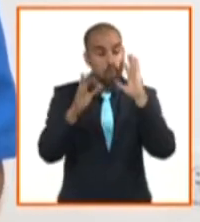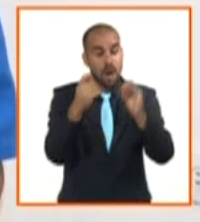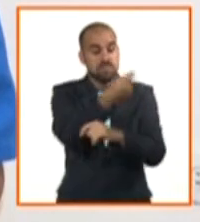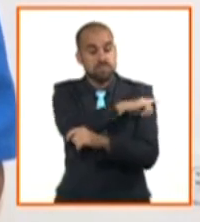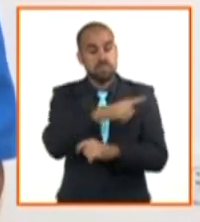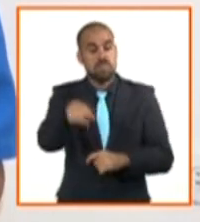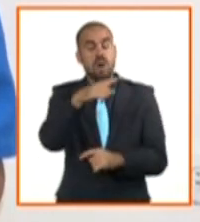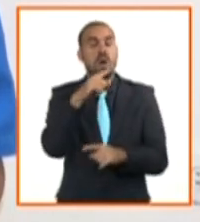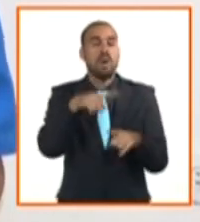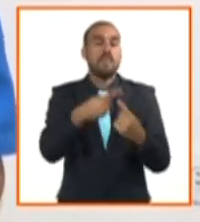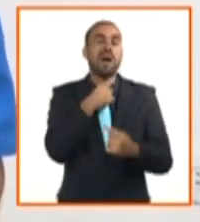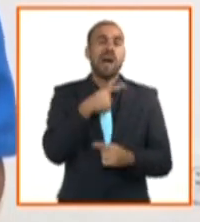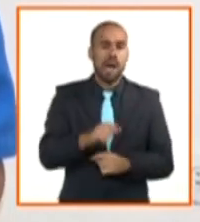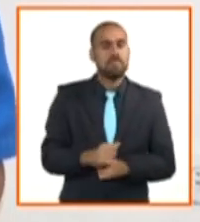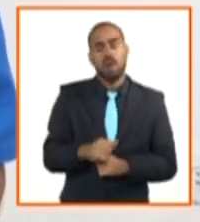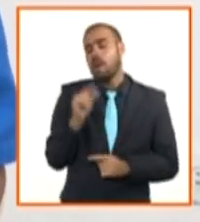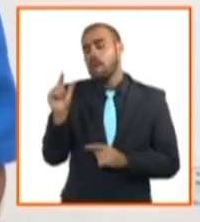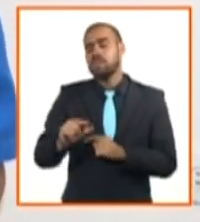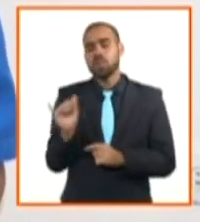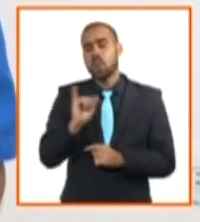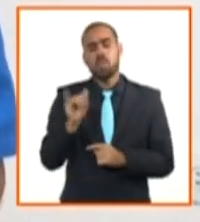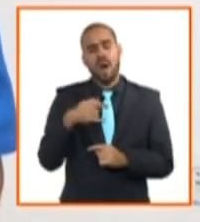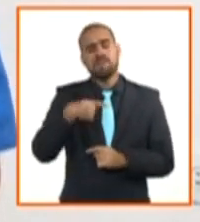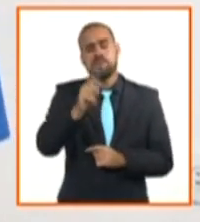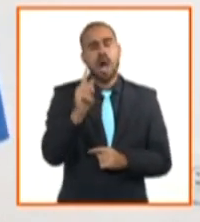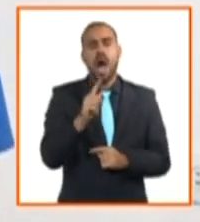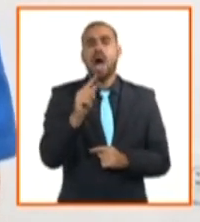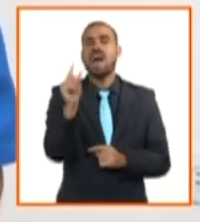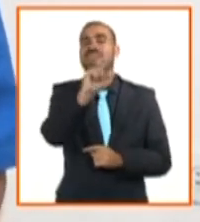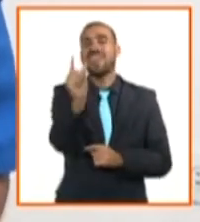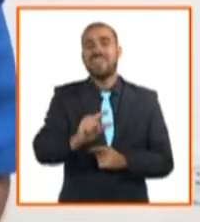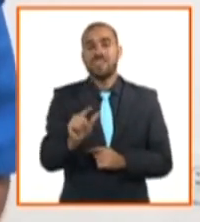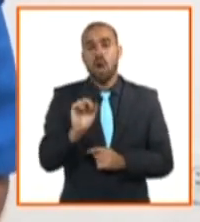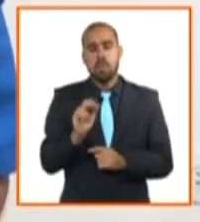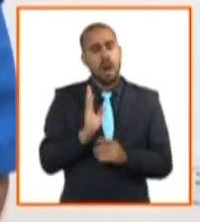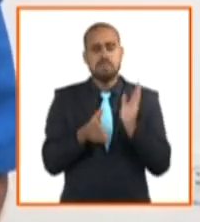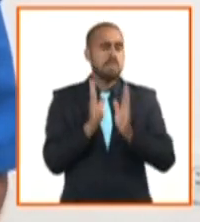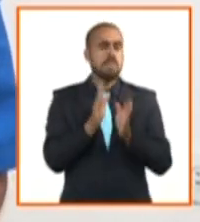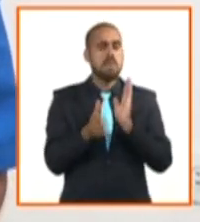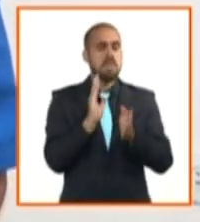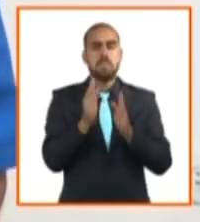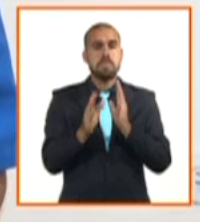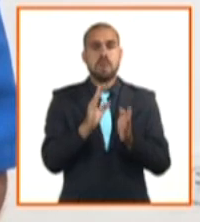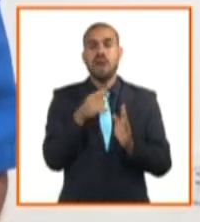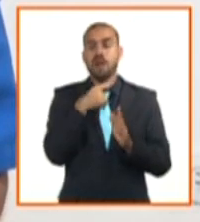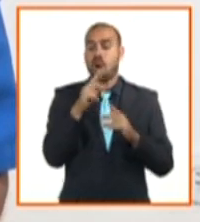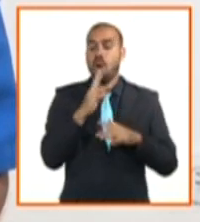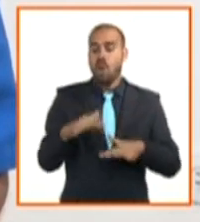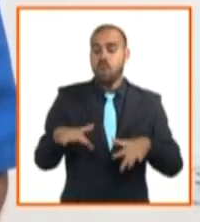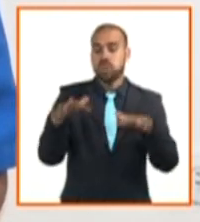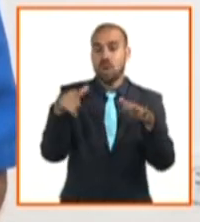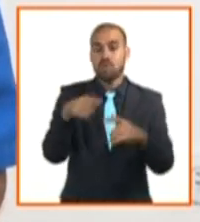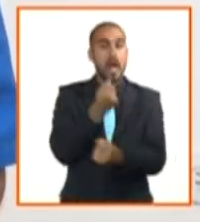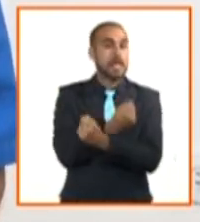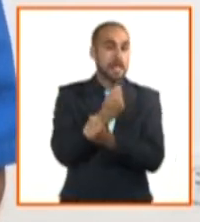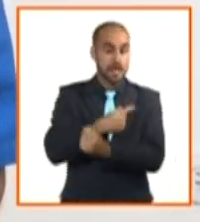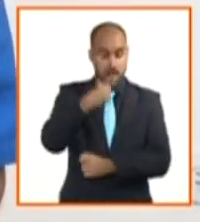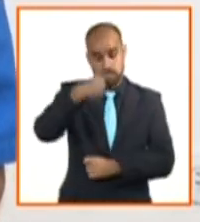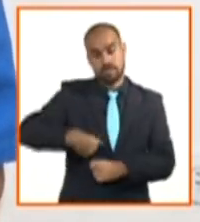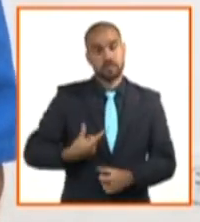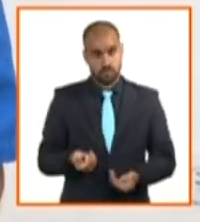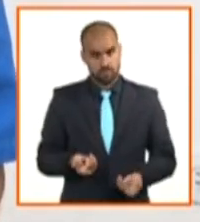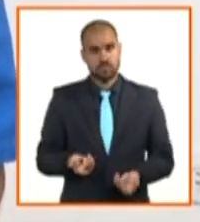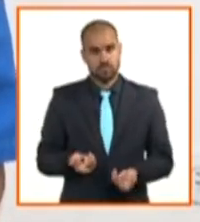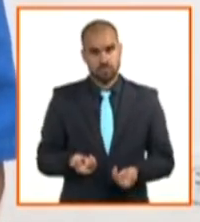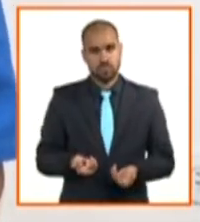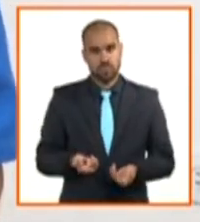alguien que se lanza un río de alguien que sale a caminar por un lugar de inundaciones pone en peligro las vidas humanas también